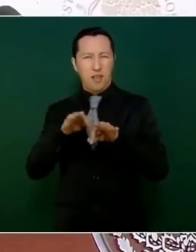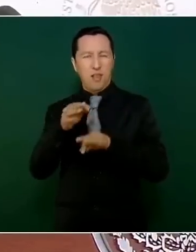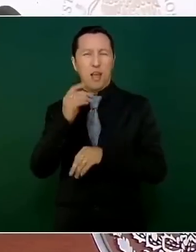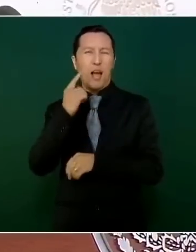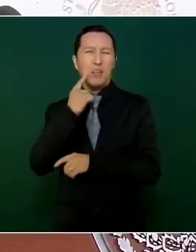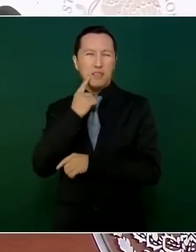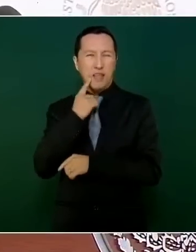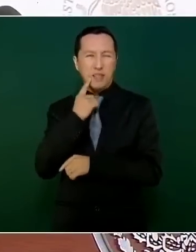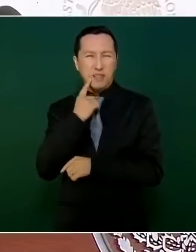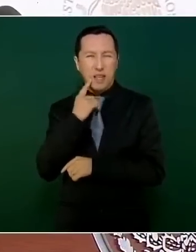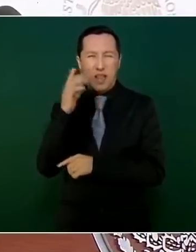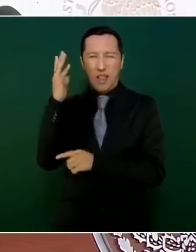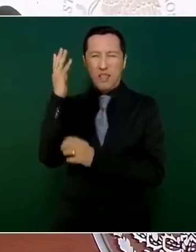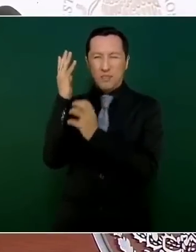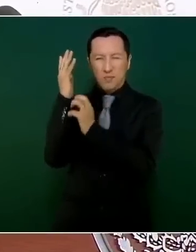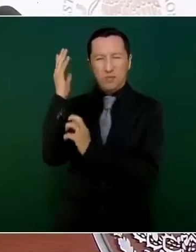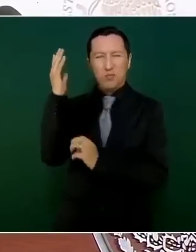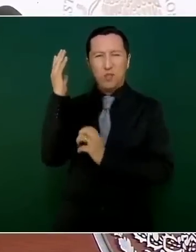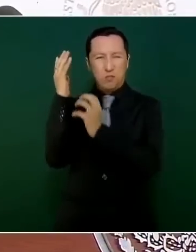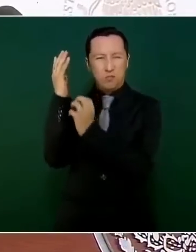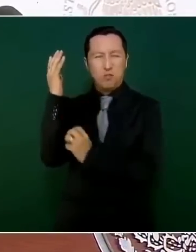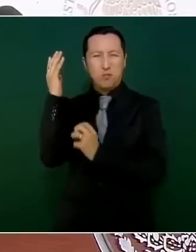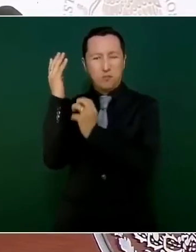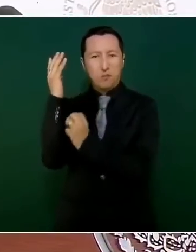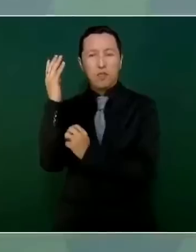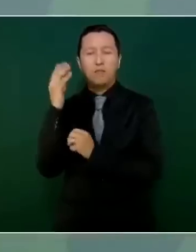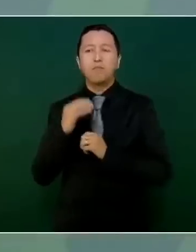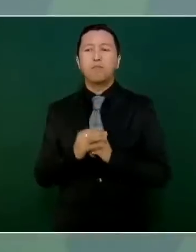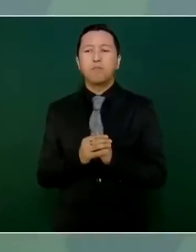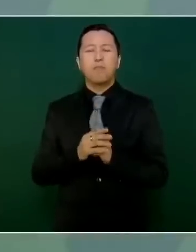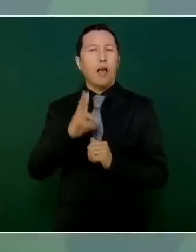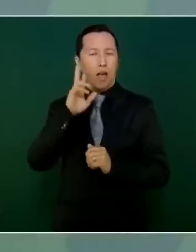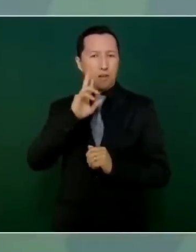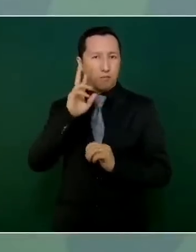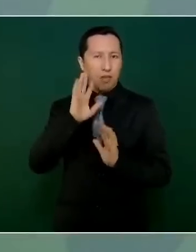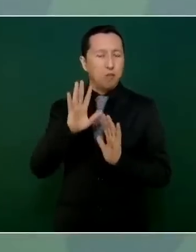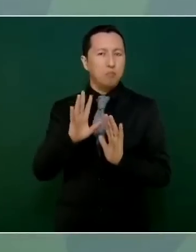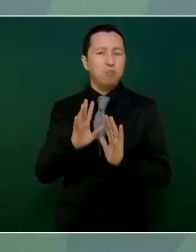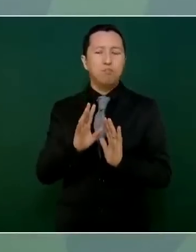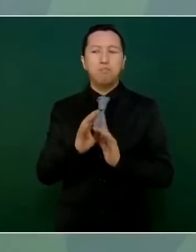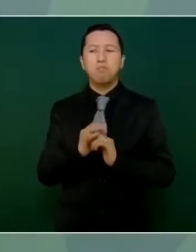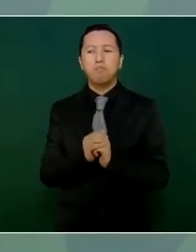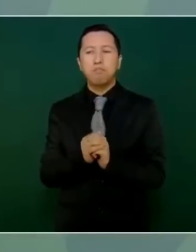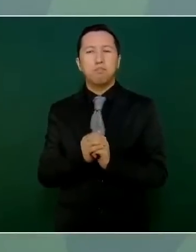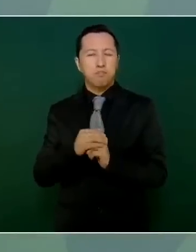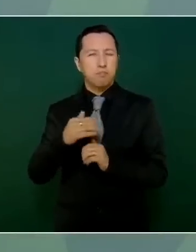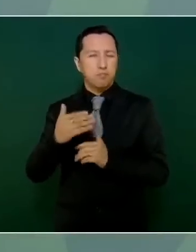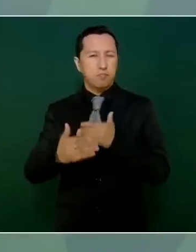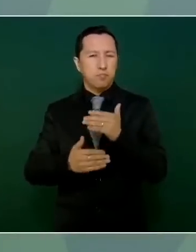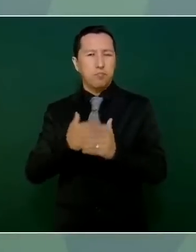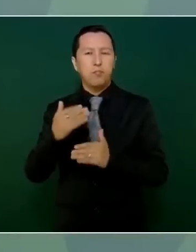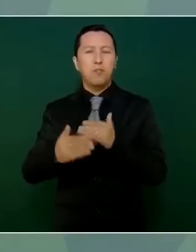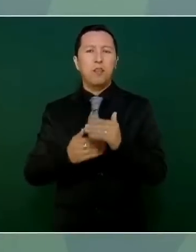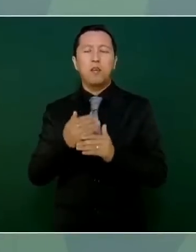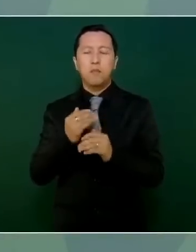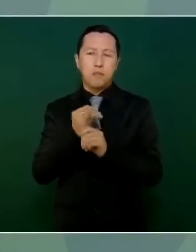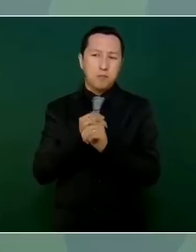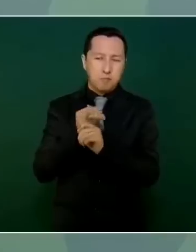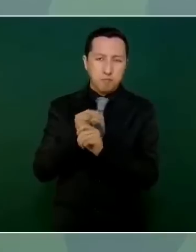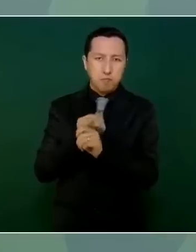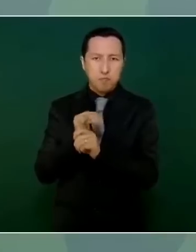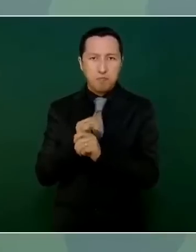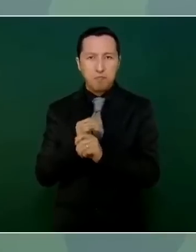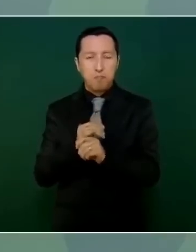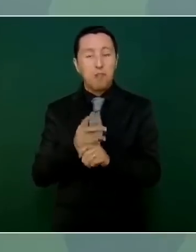luego, pero también quisiera yo que tomaras en cuenta que en Quintana Roo